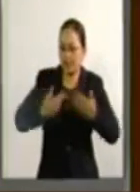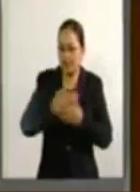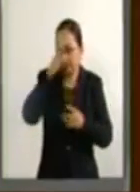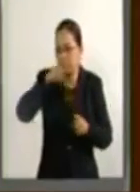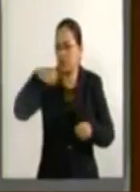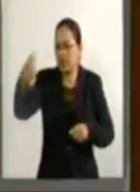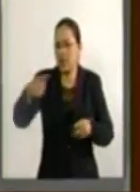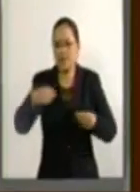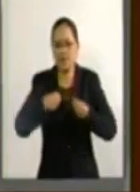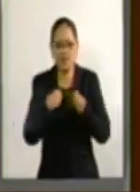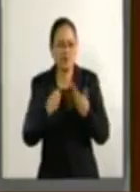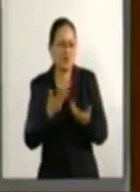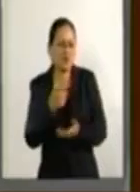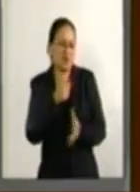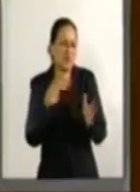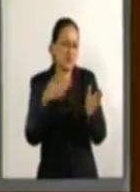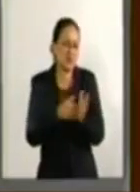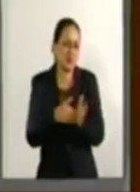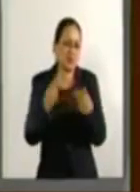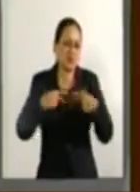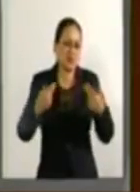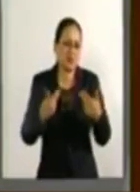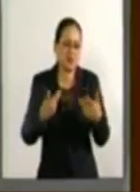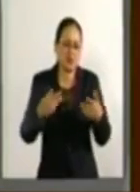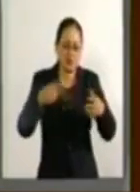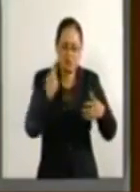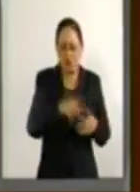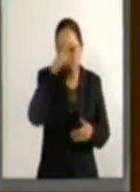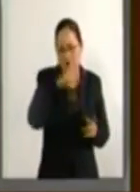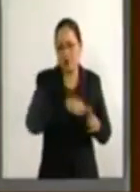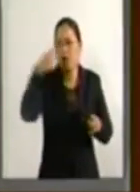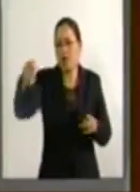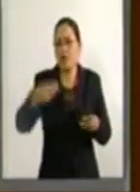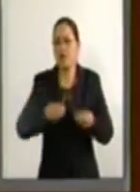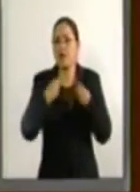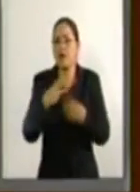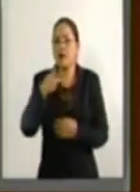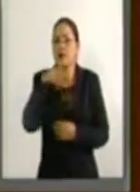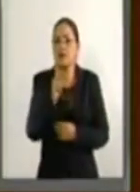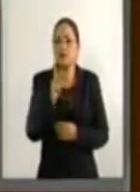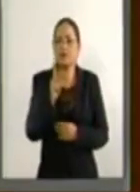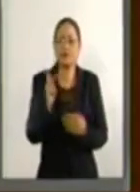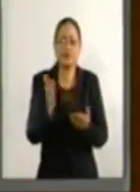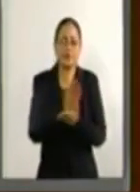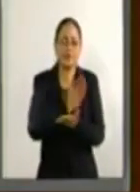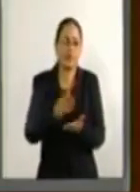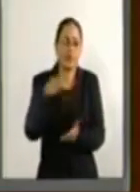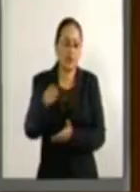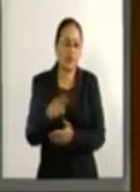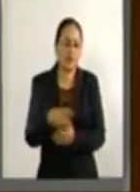más 600,000 mexicanos o de origen mexicano, pero además está a punto